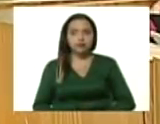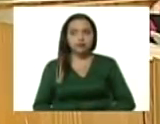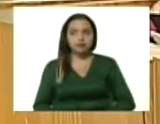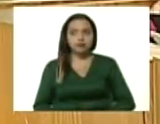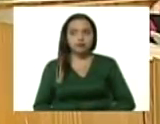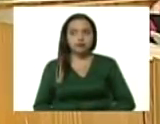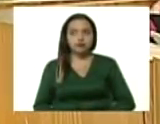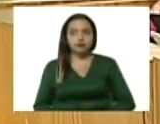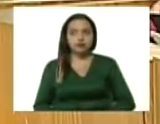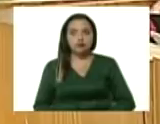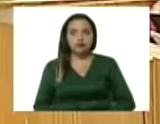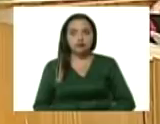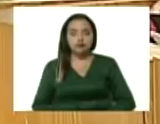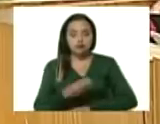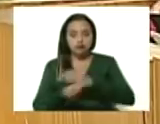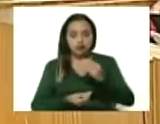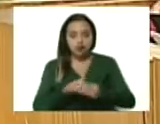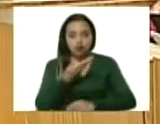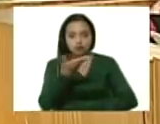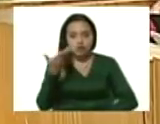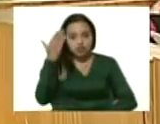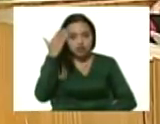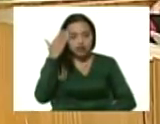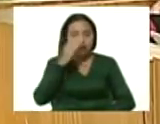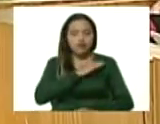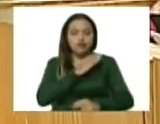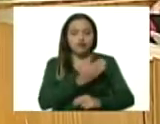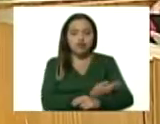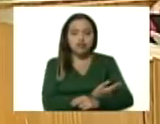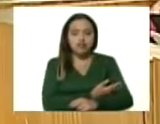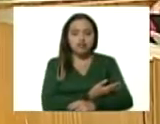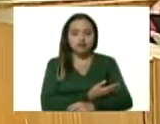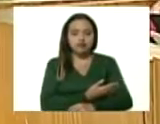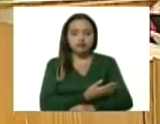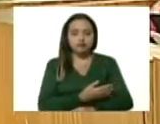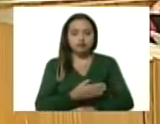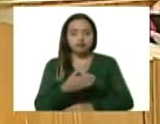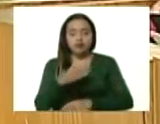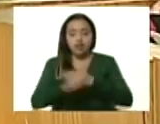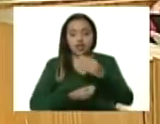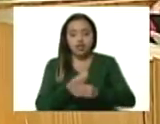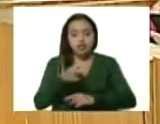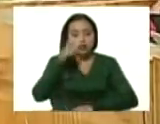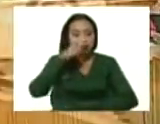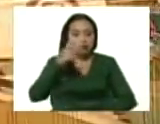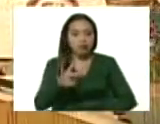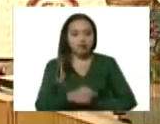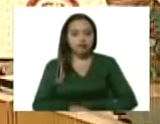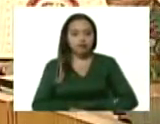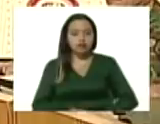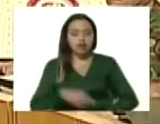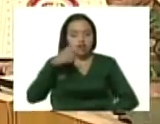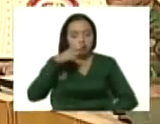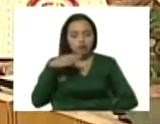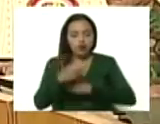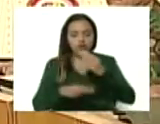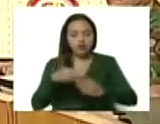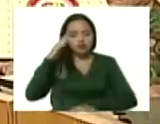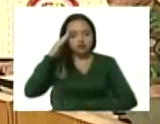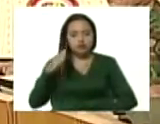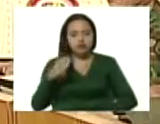que es, como ustedes saben, la Fuerza Armada Nacional Bolivariana hecha pueblo. Es el pueblo hecha Fuerza Armada Nacional